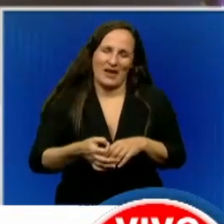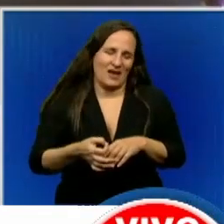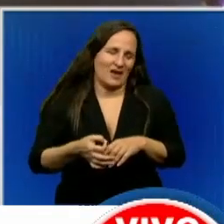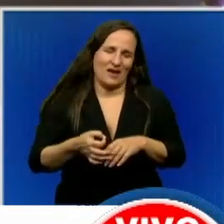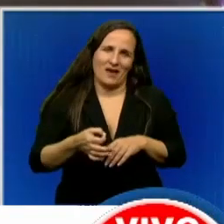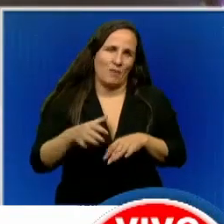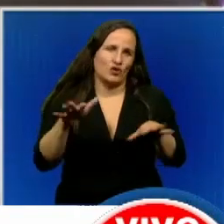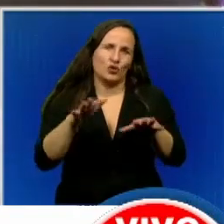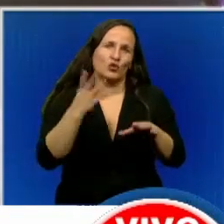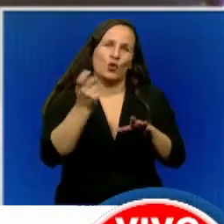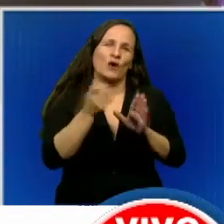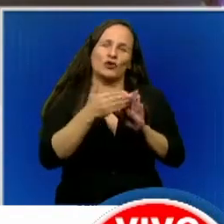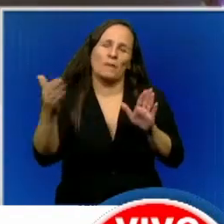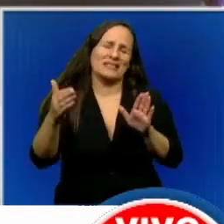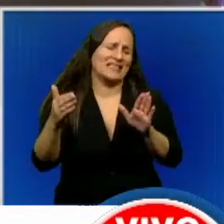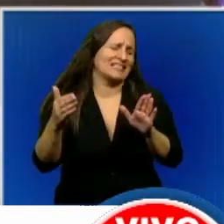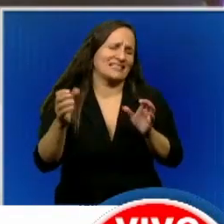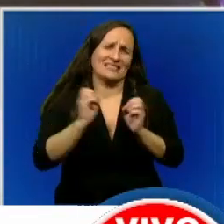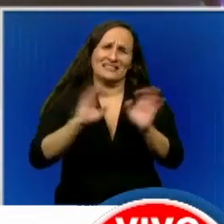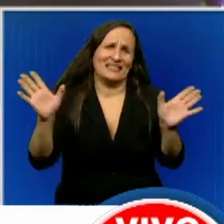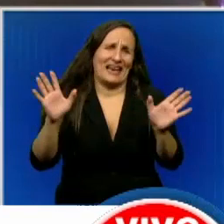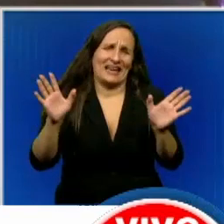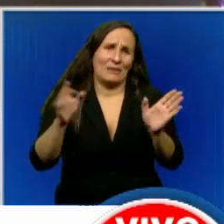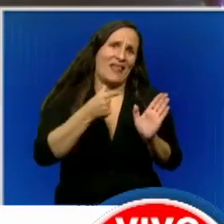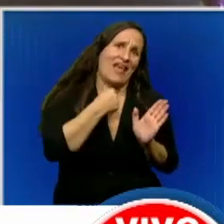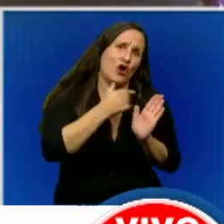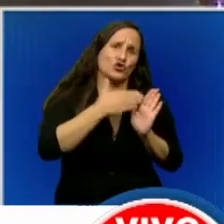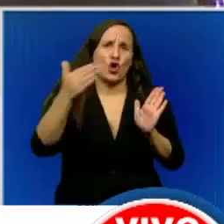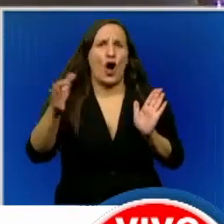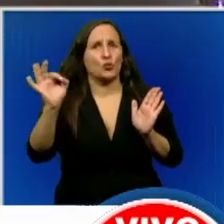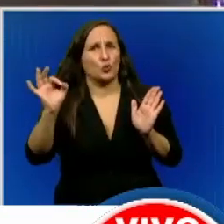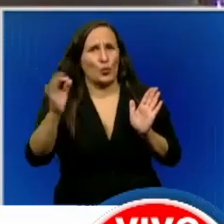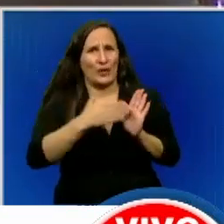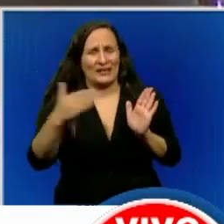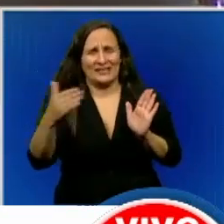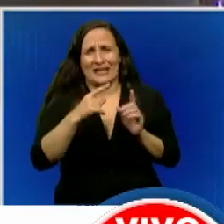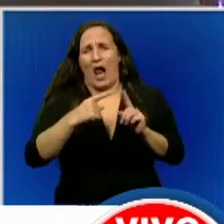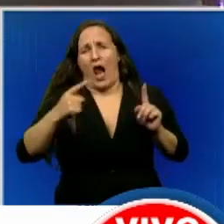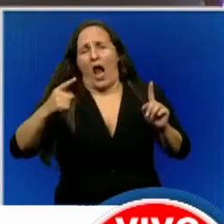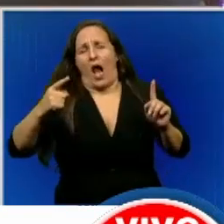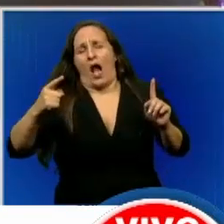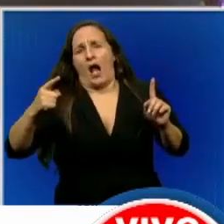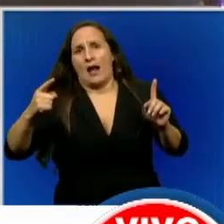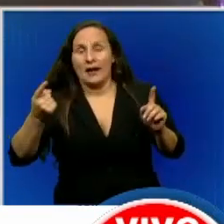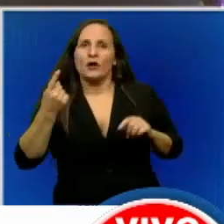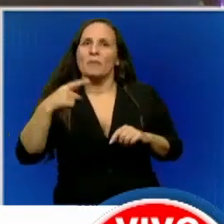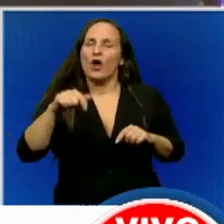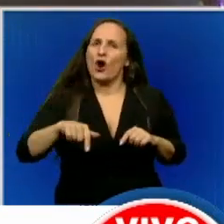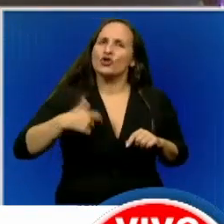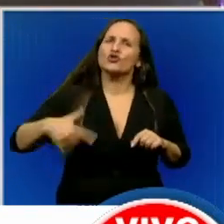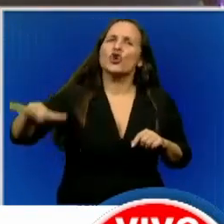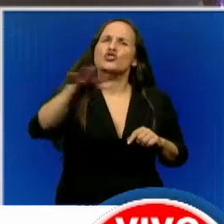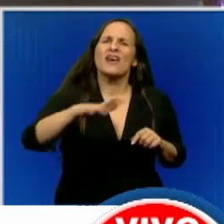enorme. Esos 4 meses fueron eternos hasta llegar agosto, octubre, pero había una cosa que la sociedad dice y tiene